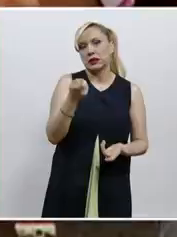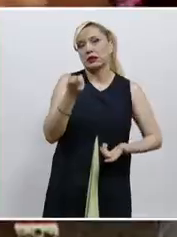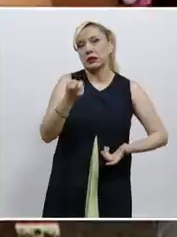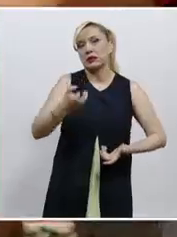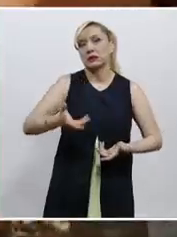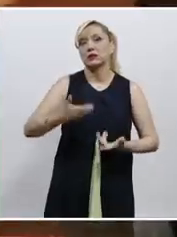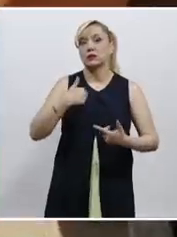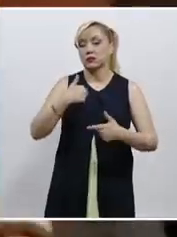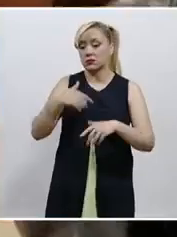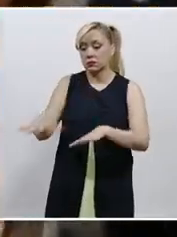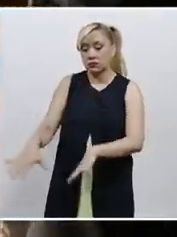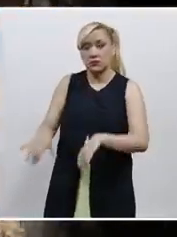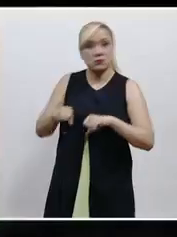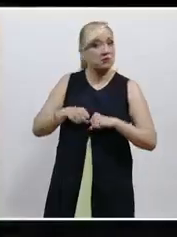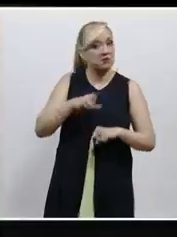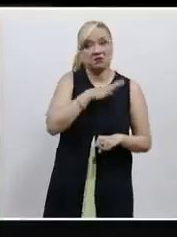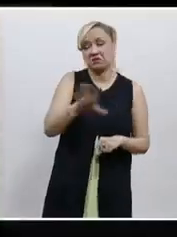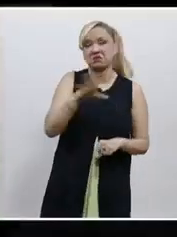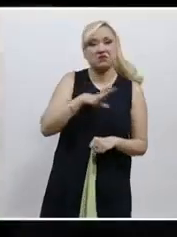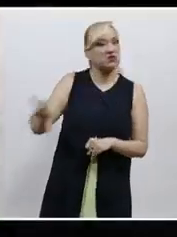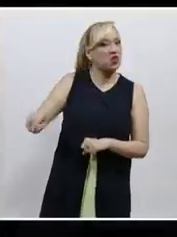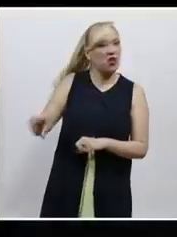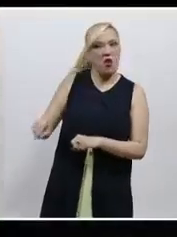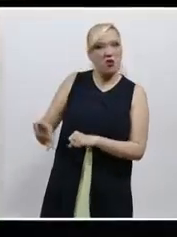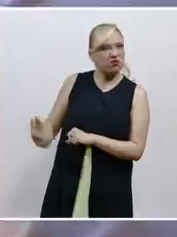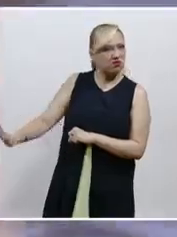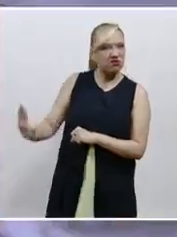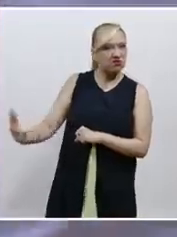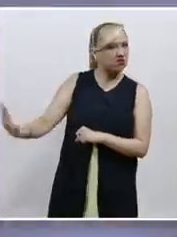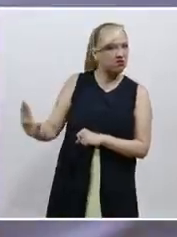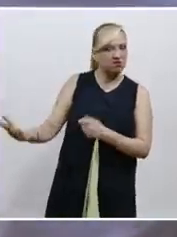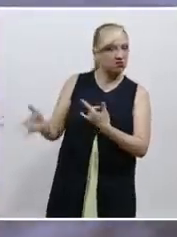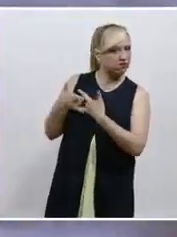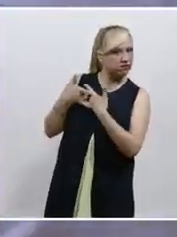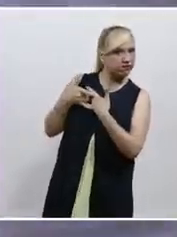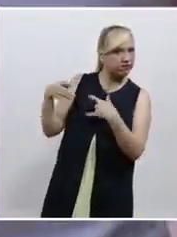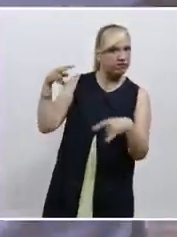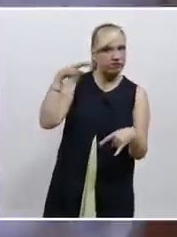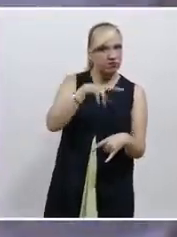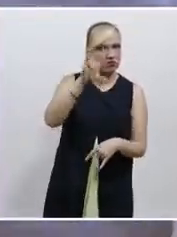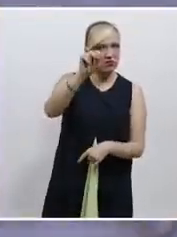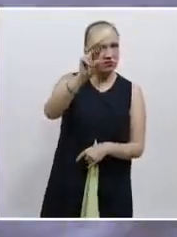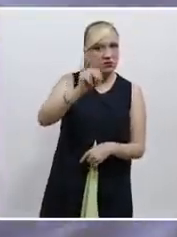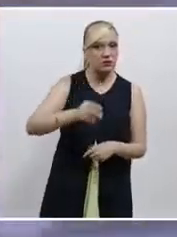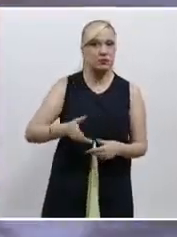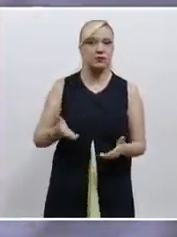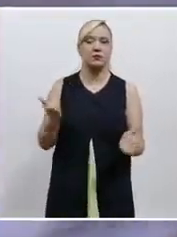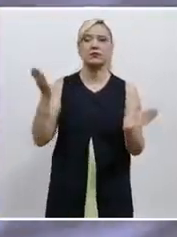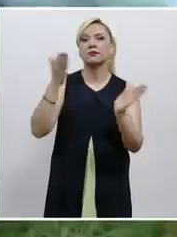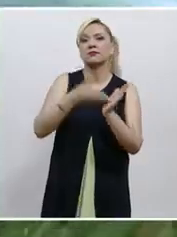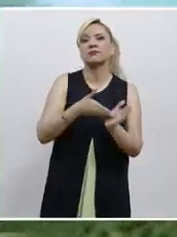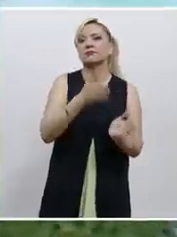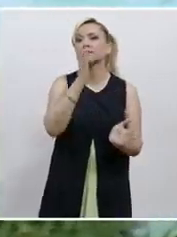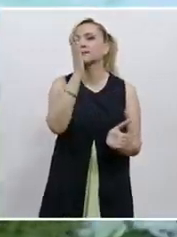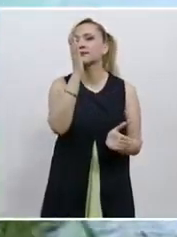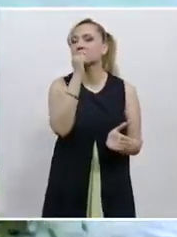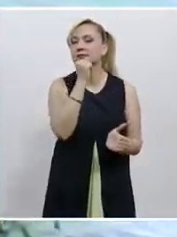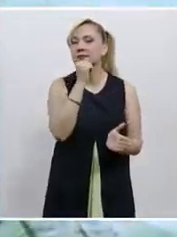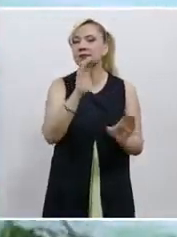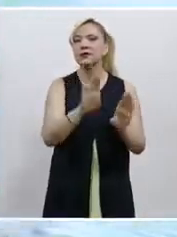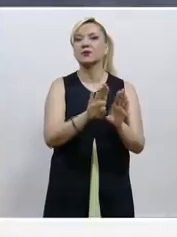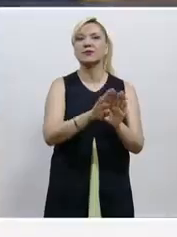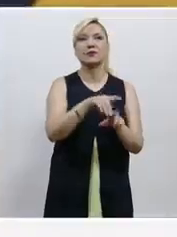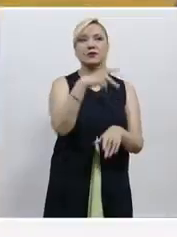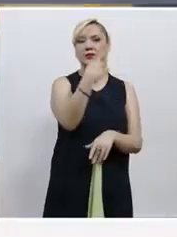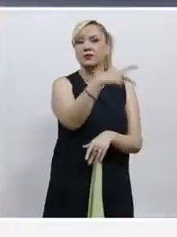custodiante insiste en no permitir la convivencia. Agregó que es improcedente la multa, pues se afectaría gravemente el patrimonio